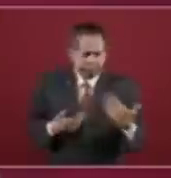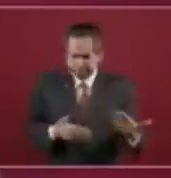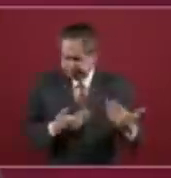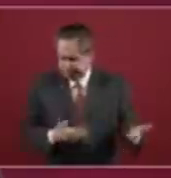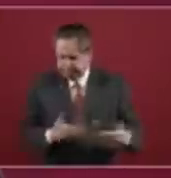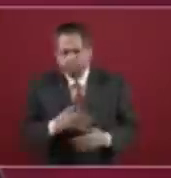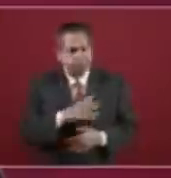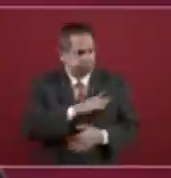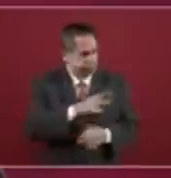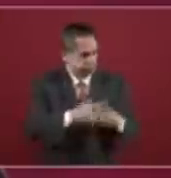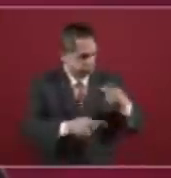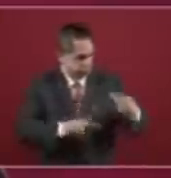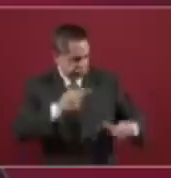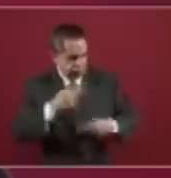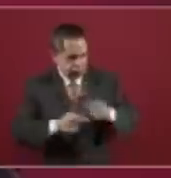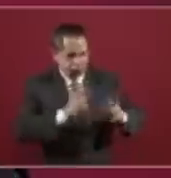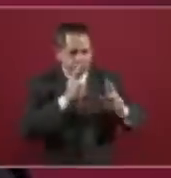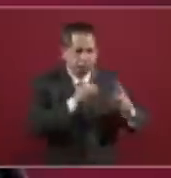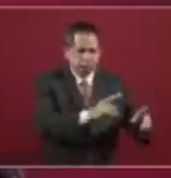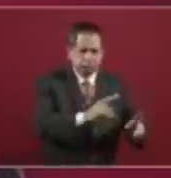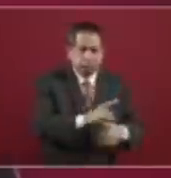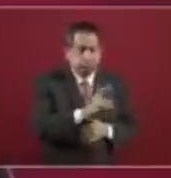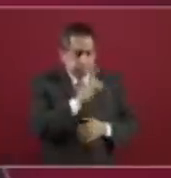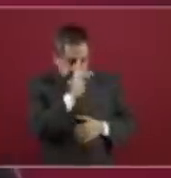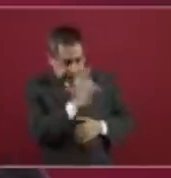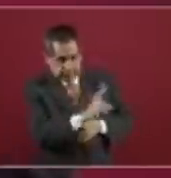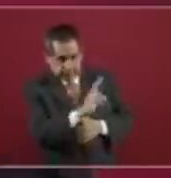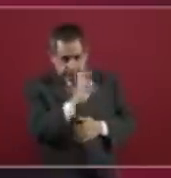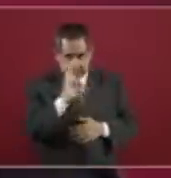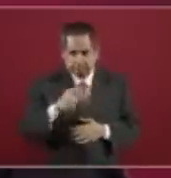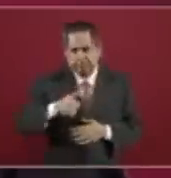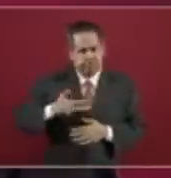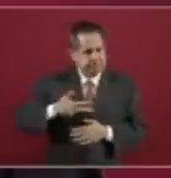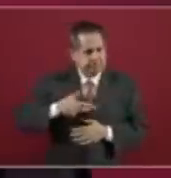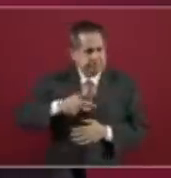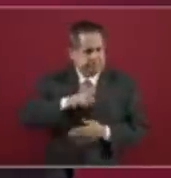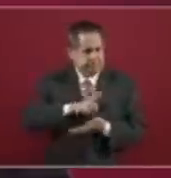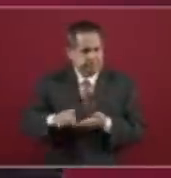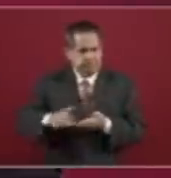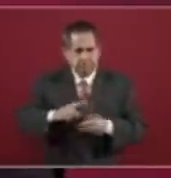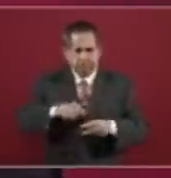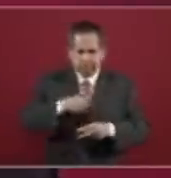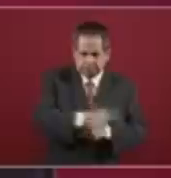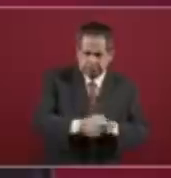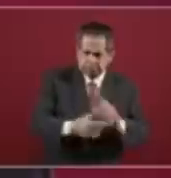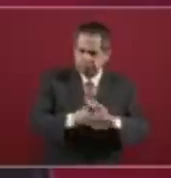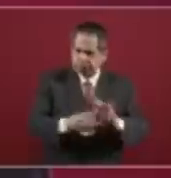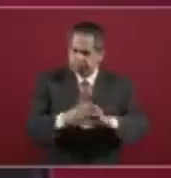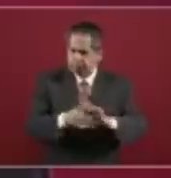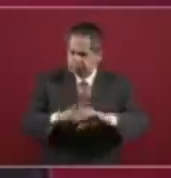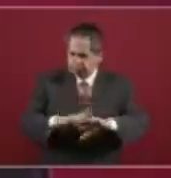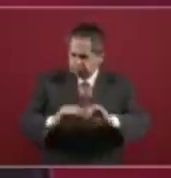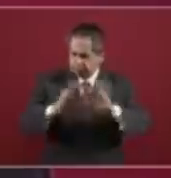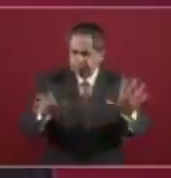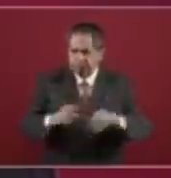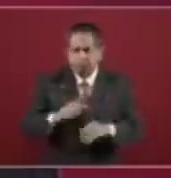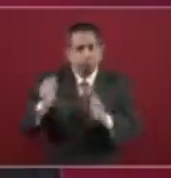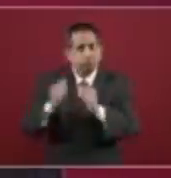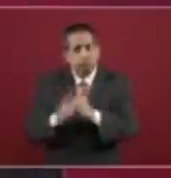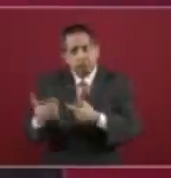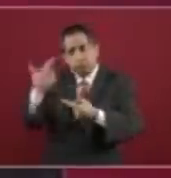Siempre. Vamos a ser respetuosos, pero tenemos el derecho de aclarar, o sea, de